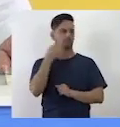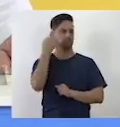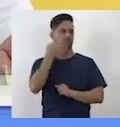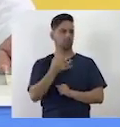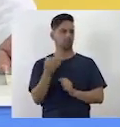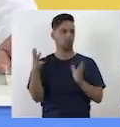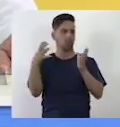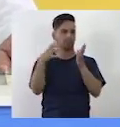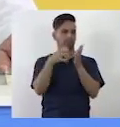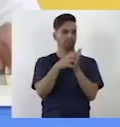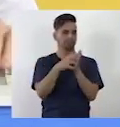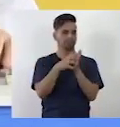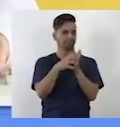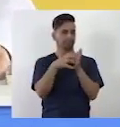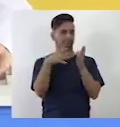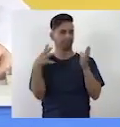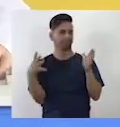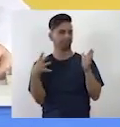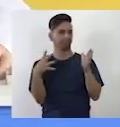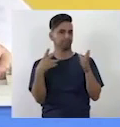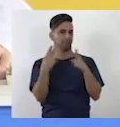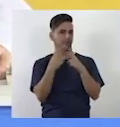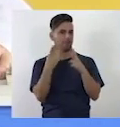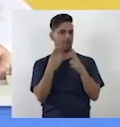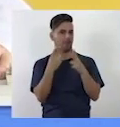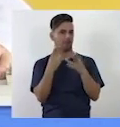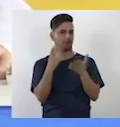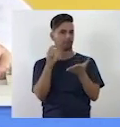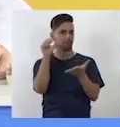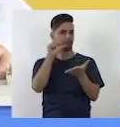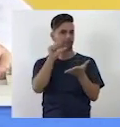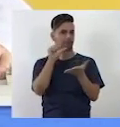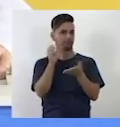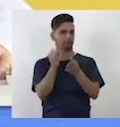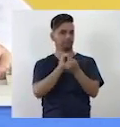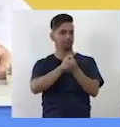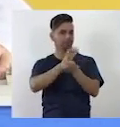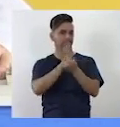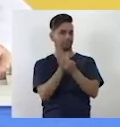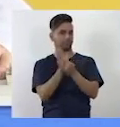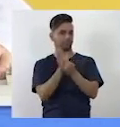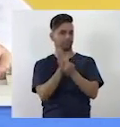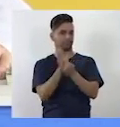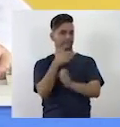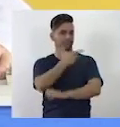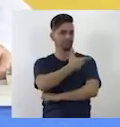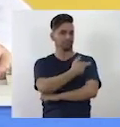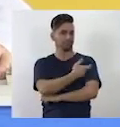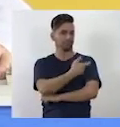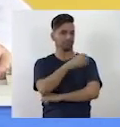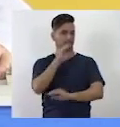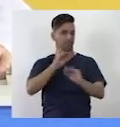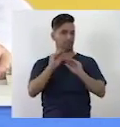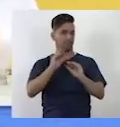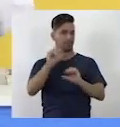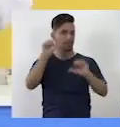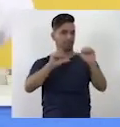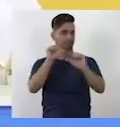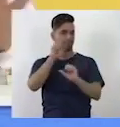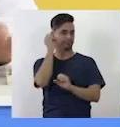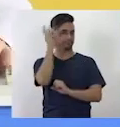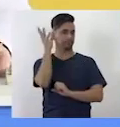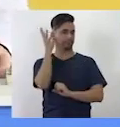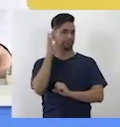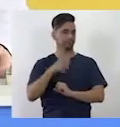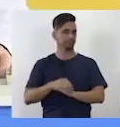oxidante o algún reductor para destruir el virus ustedes creen ahí están los científicos en el puesto para eso te diré